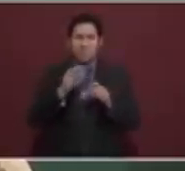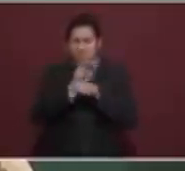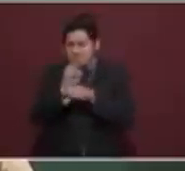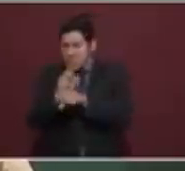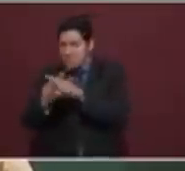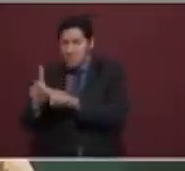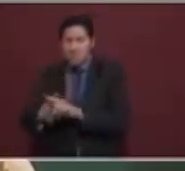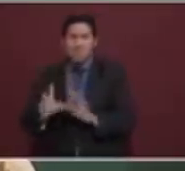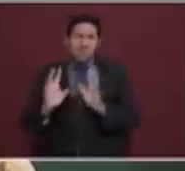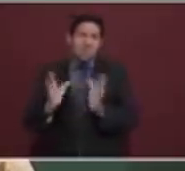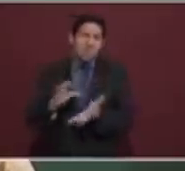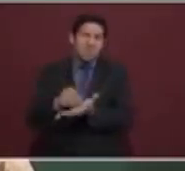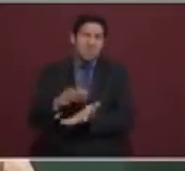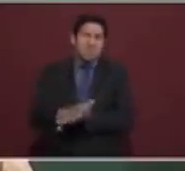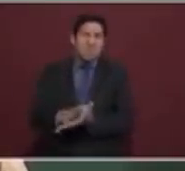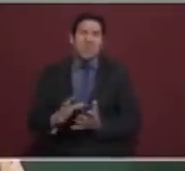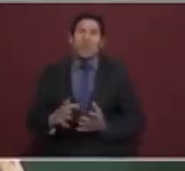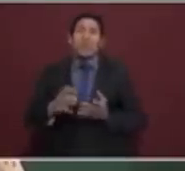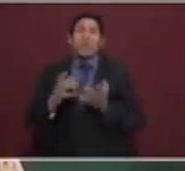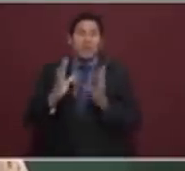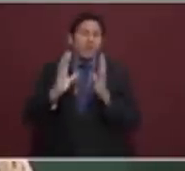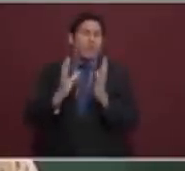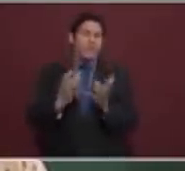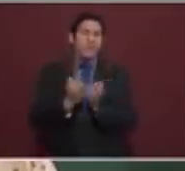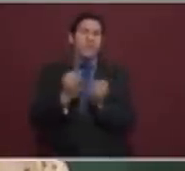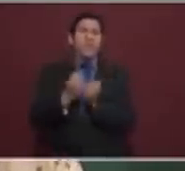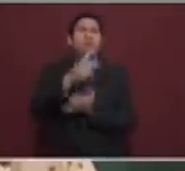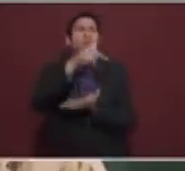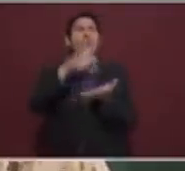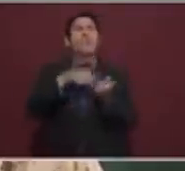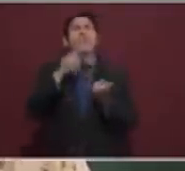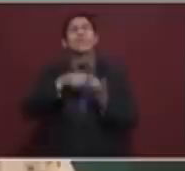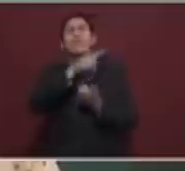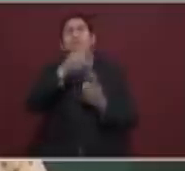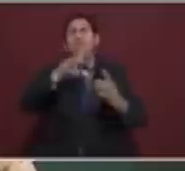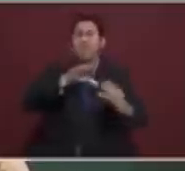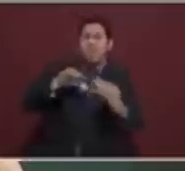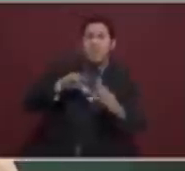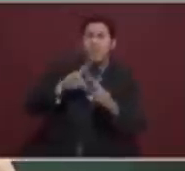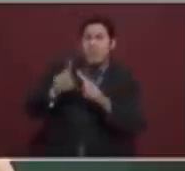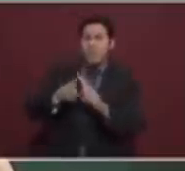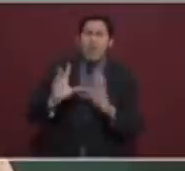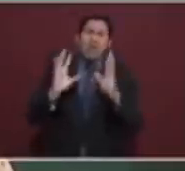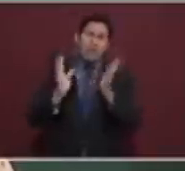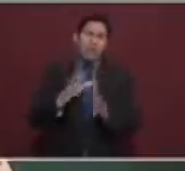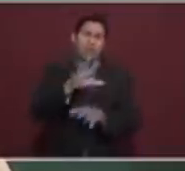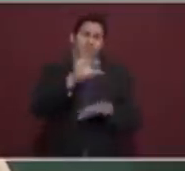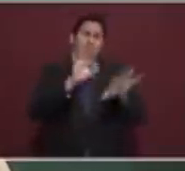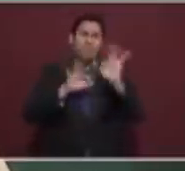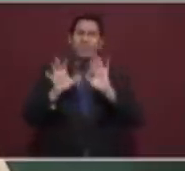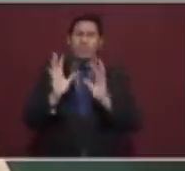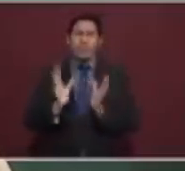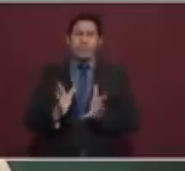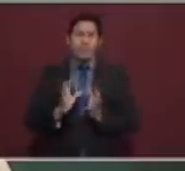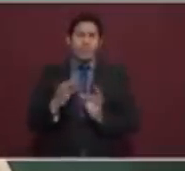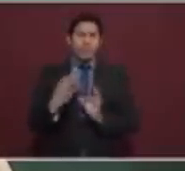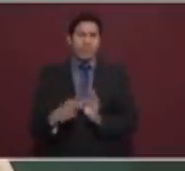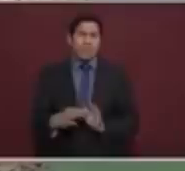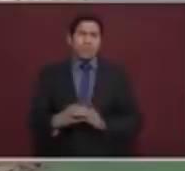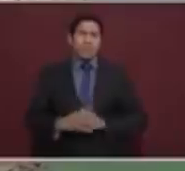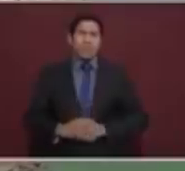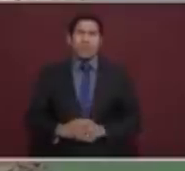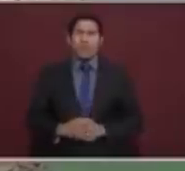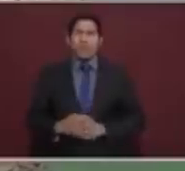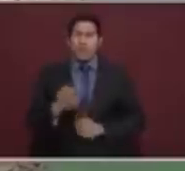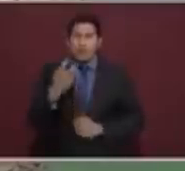asignado a ambas dependencias para poder desarrollar esta actividad que la vamos